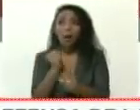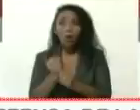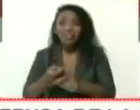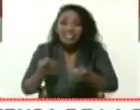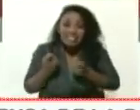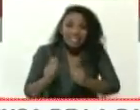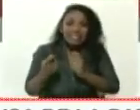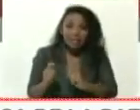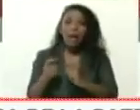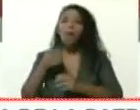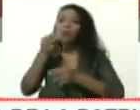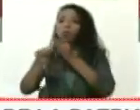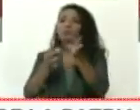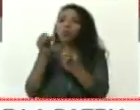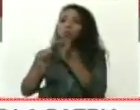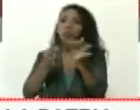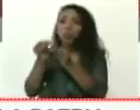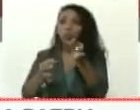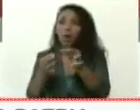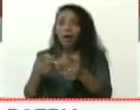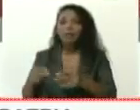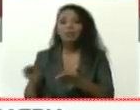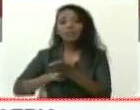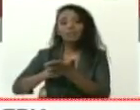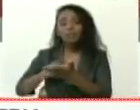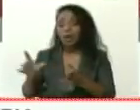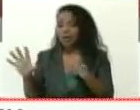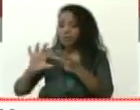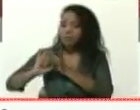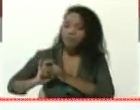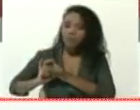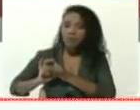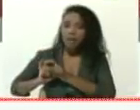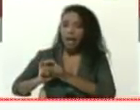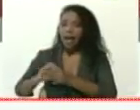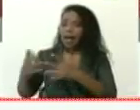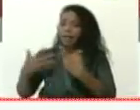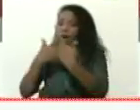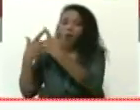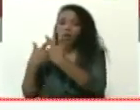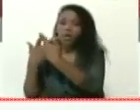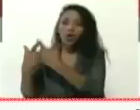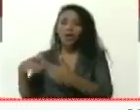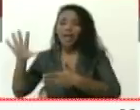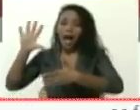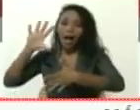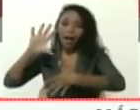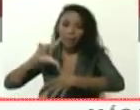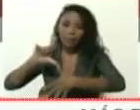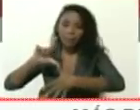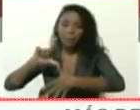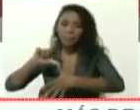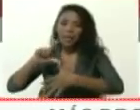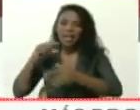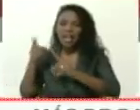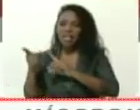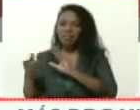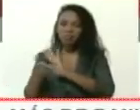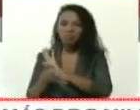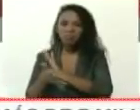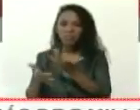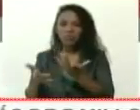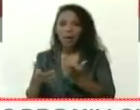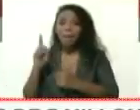explicar la relación entre Estados Unidos y América Latina y Venezuela. Y hay una cita de Thomas Jefferson